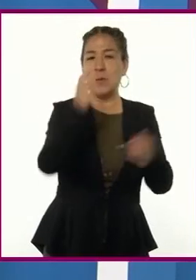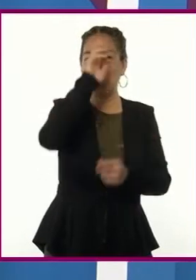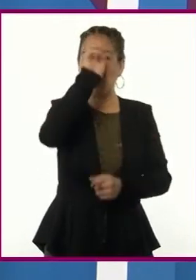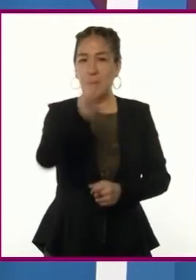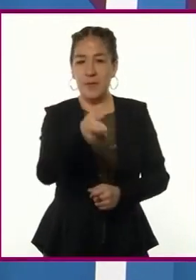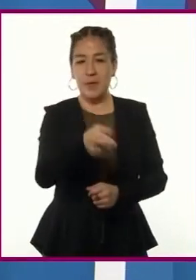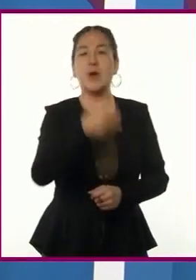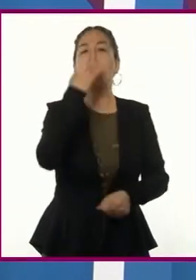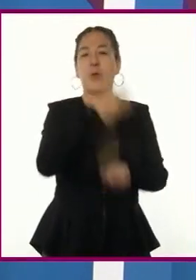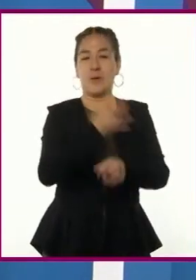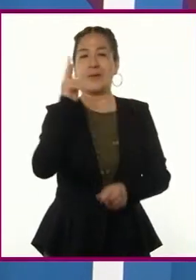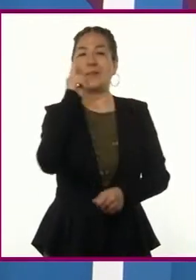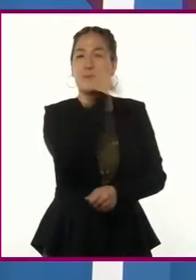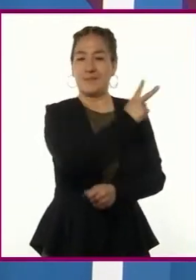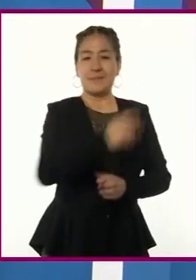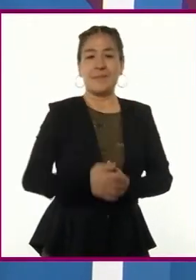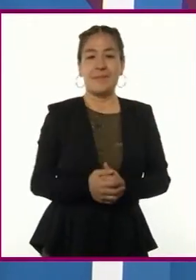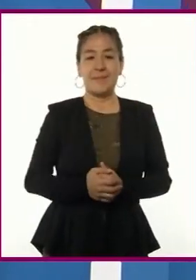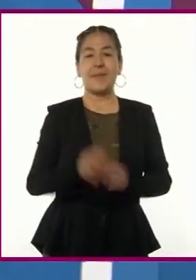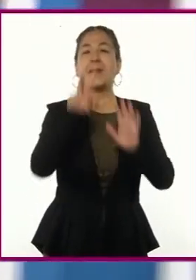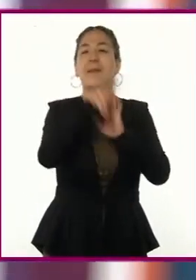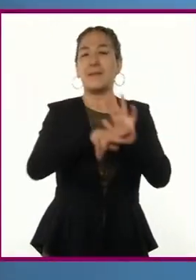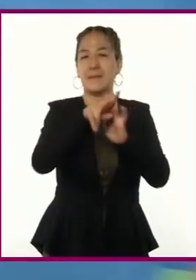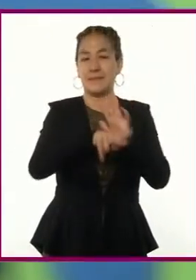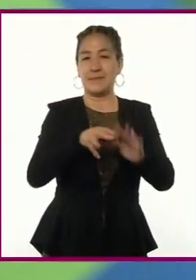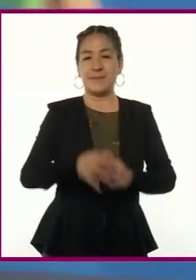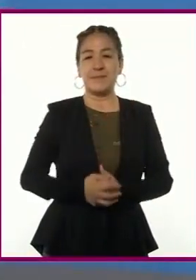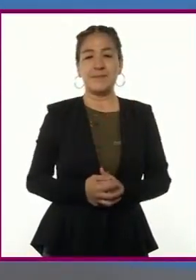influencia, veamos y escuchemos el siguiente video.